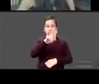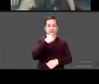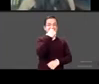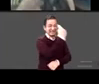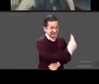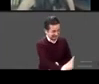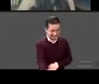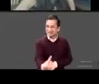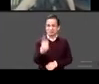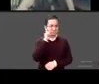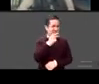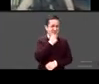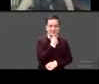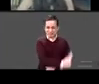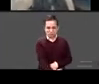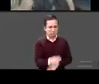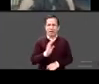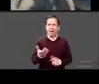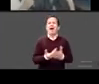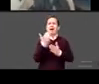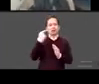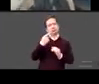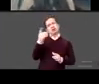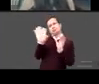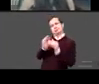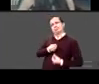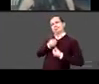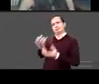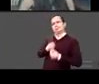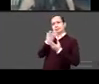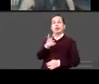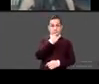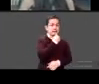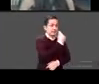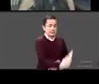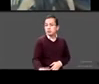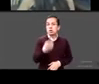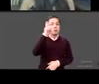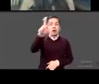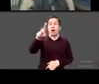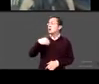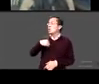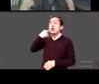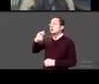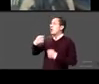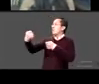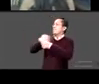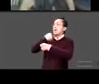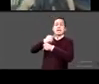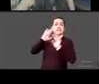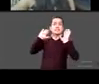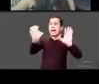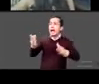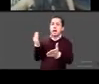participación, niñas y niños, como lo decía el video al principio, nos dicen, no quiero que me peguen, ya no quiero, no quiero que mis papás, mis